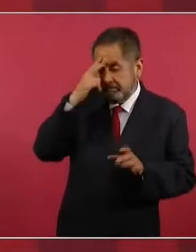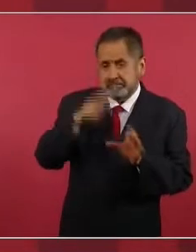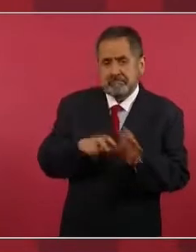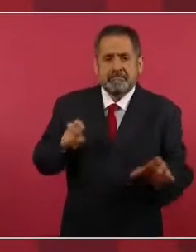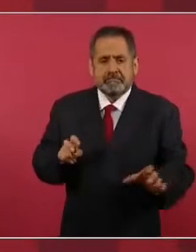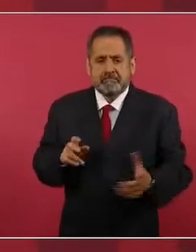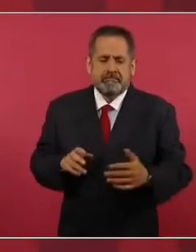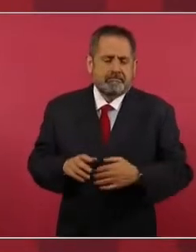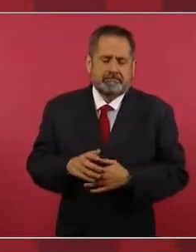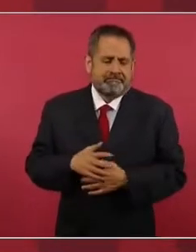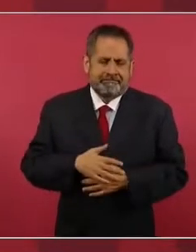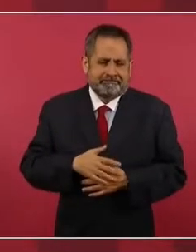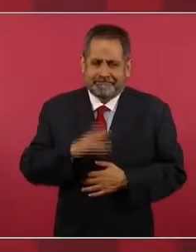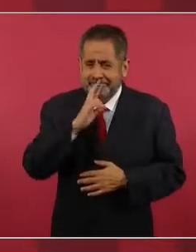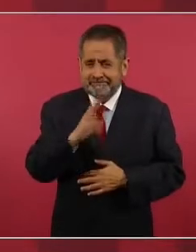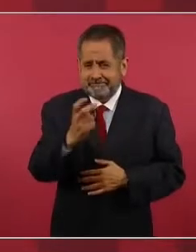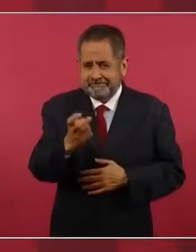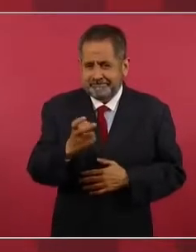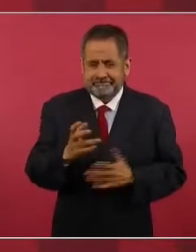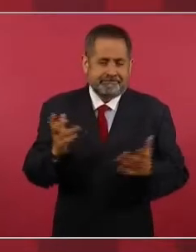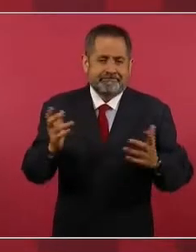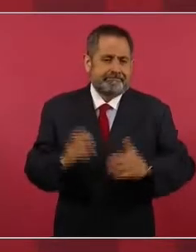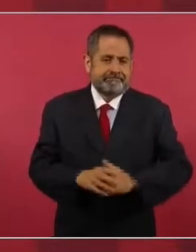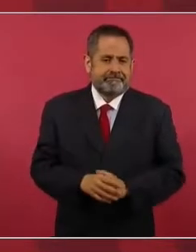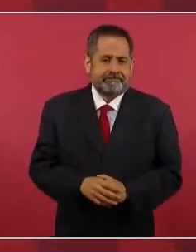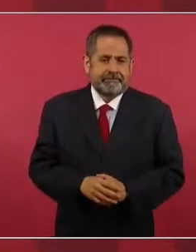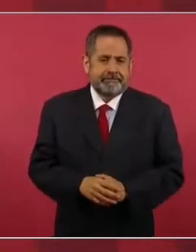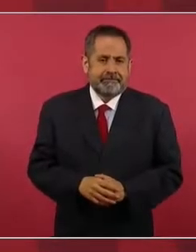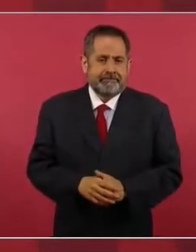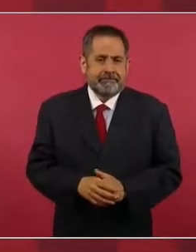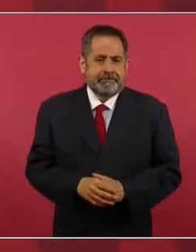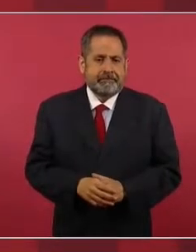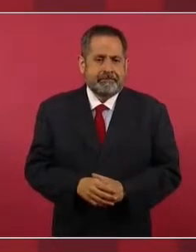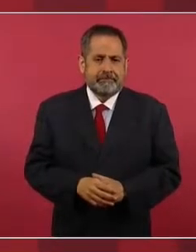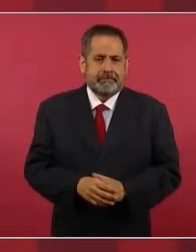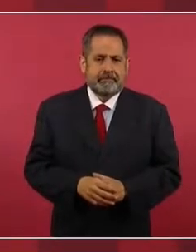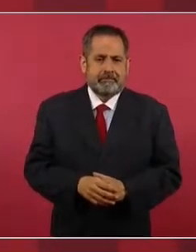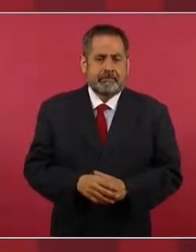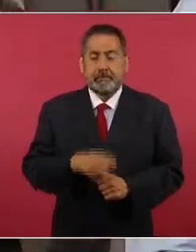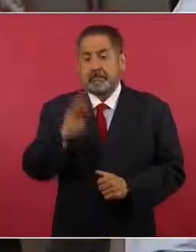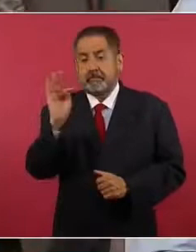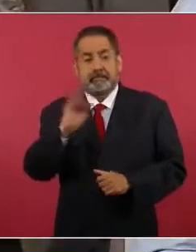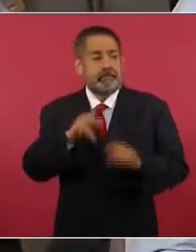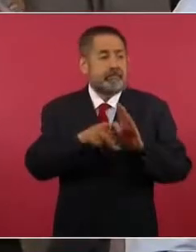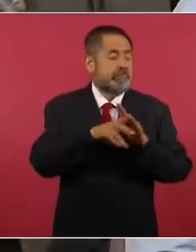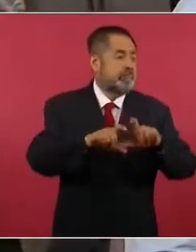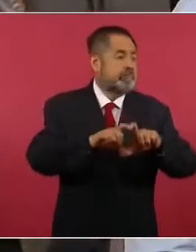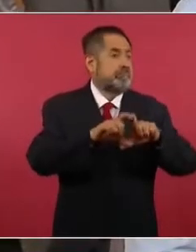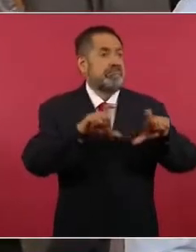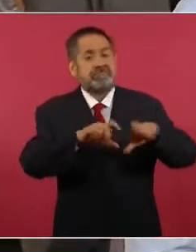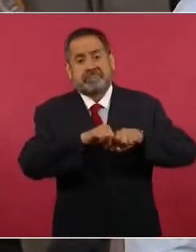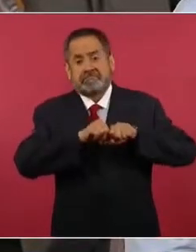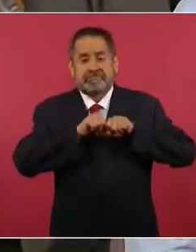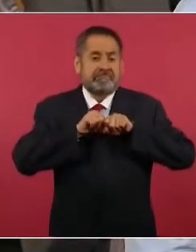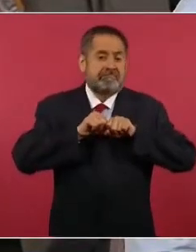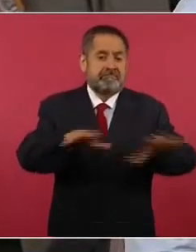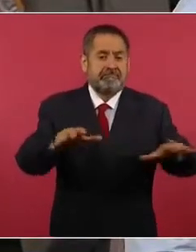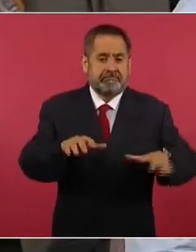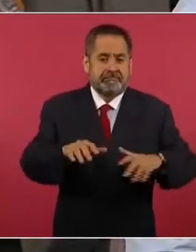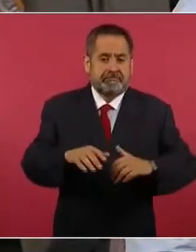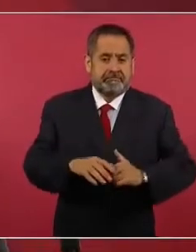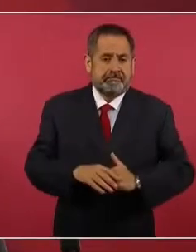Si yo te contesto eso, ¿sí? El encabezado del Reforma sería ese,